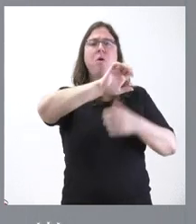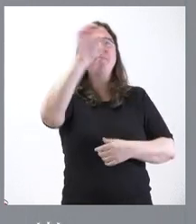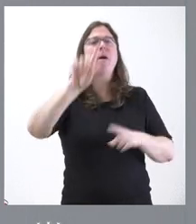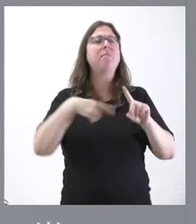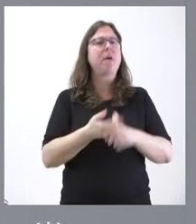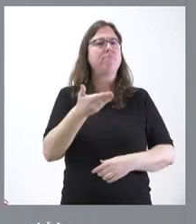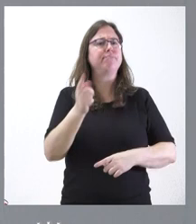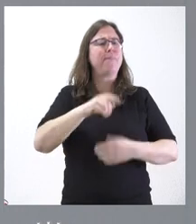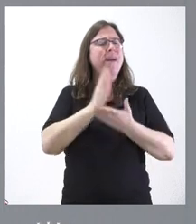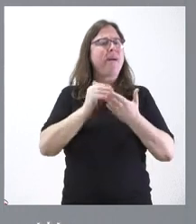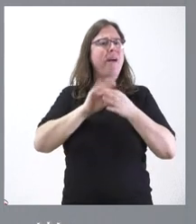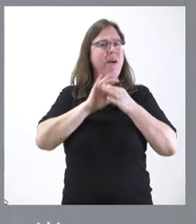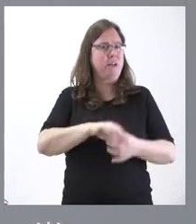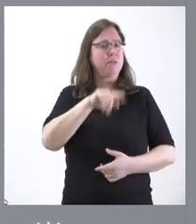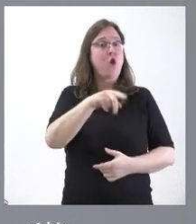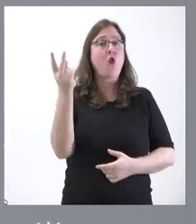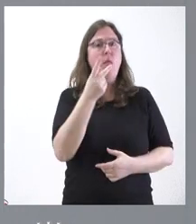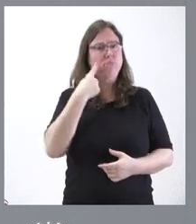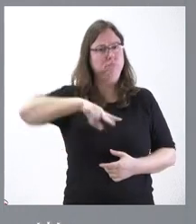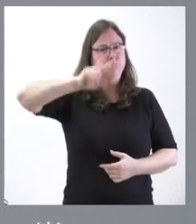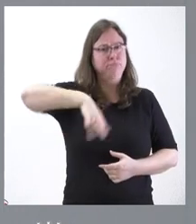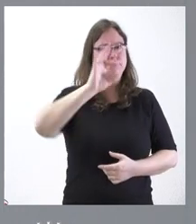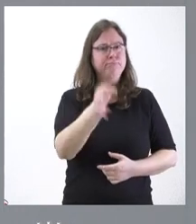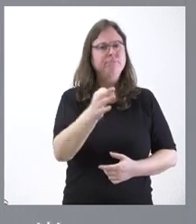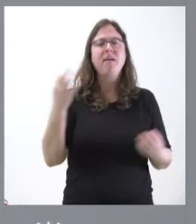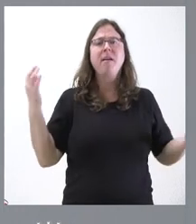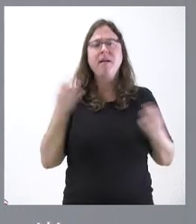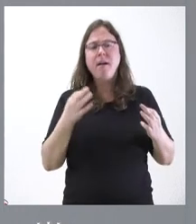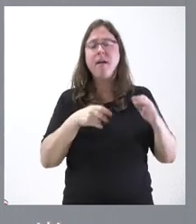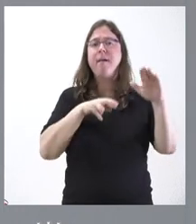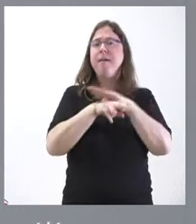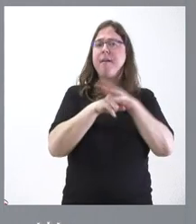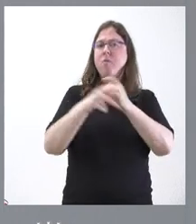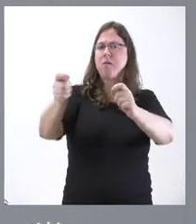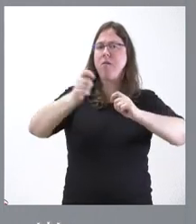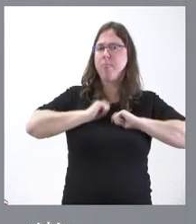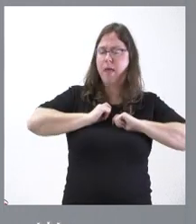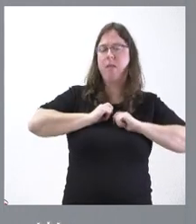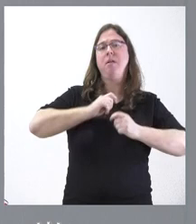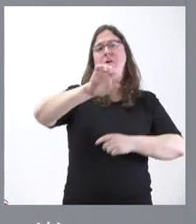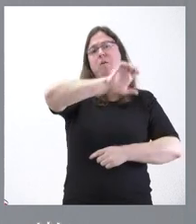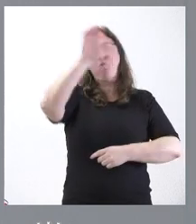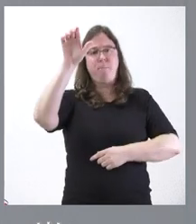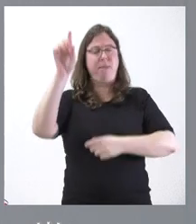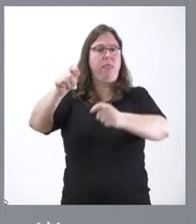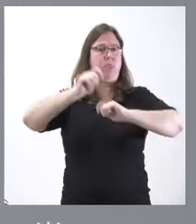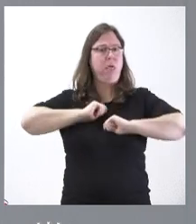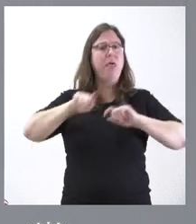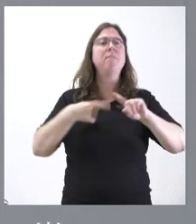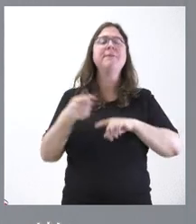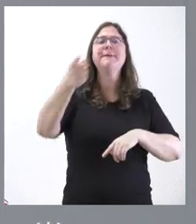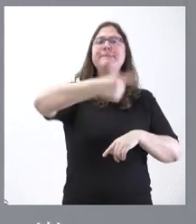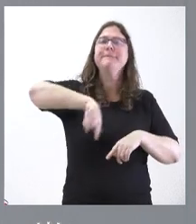de Castilla y león nosotros reconocemos los recursos que la Unión Europea Pon a nuestra disposición formar parte de este